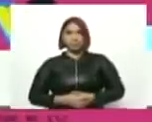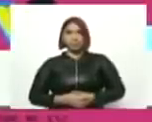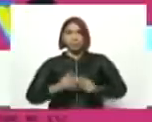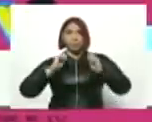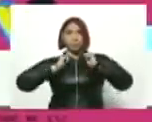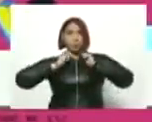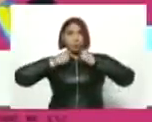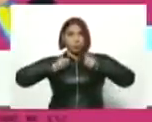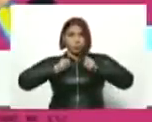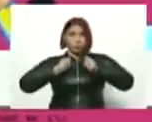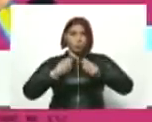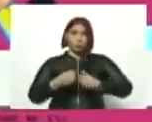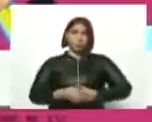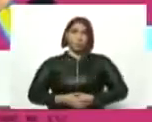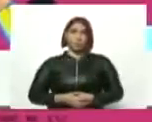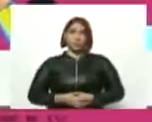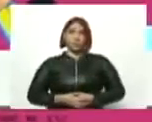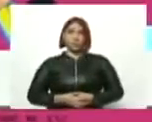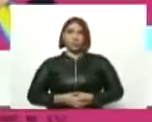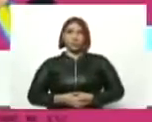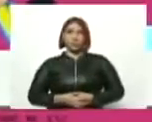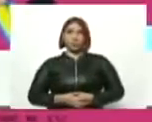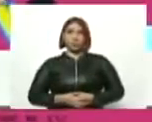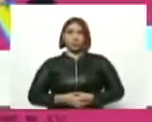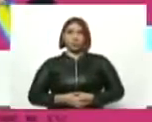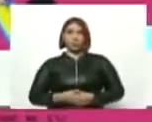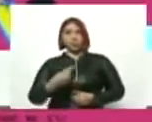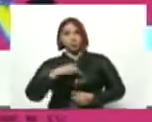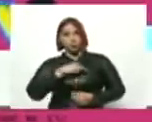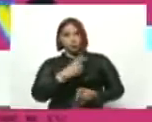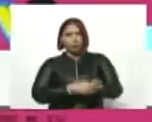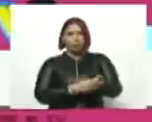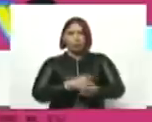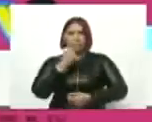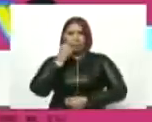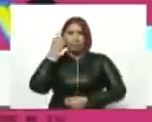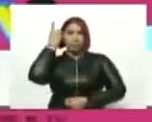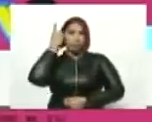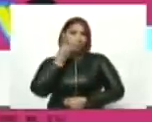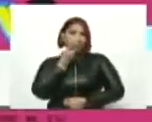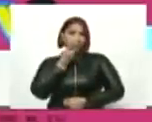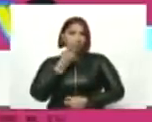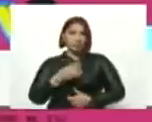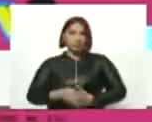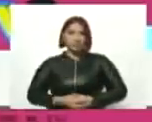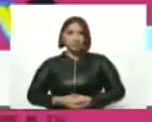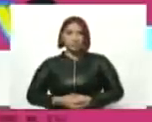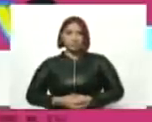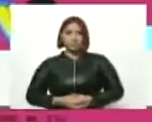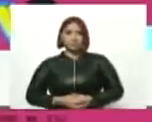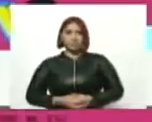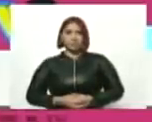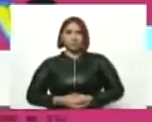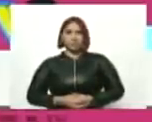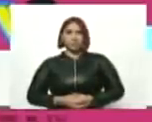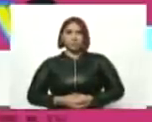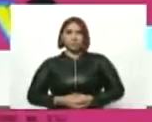Aristóbulo Isturiz Almeida, nuestro hermano Darío Vivas,